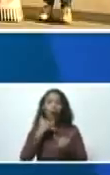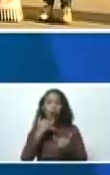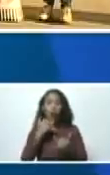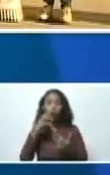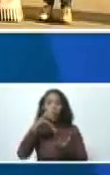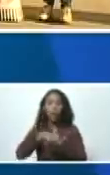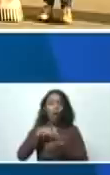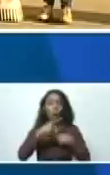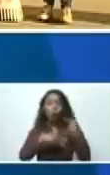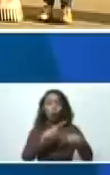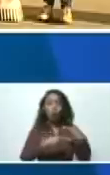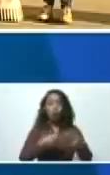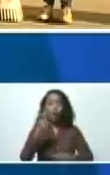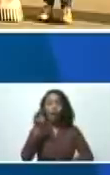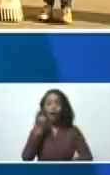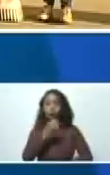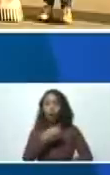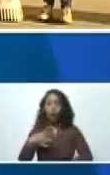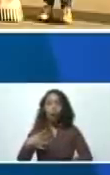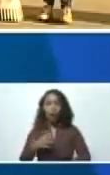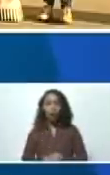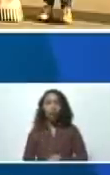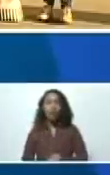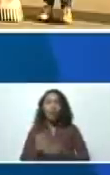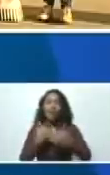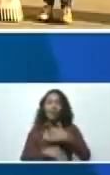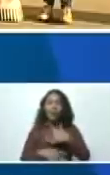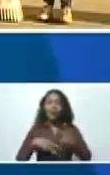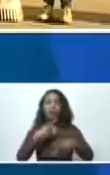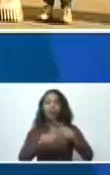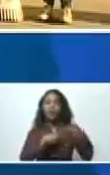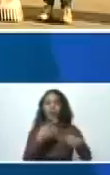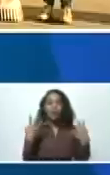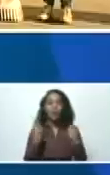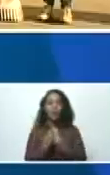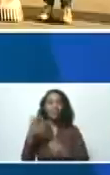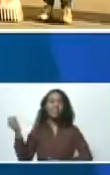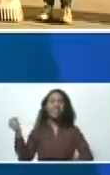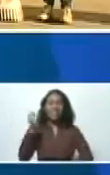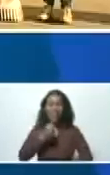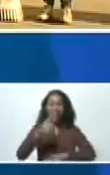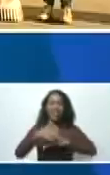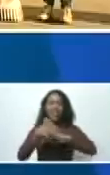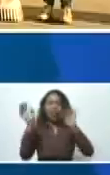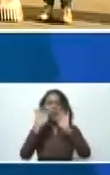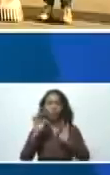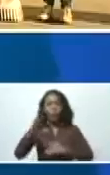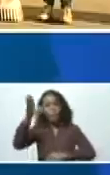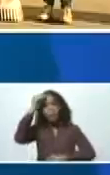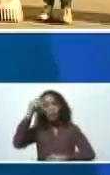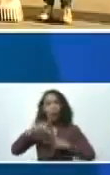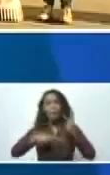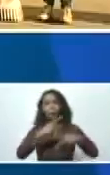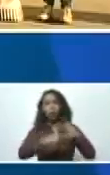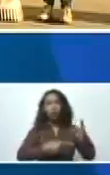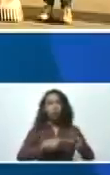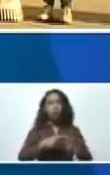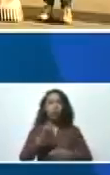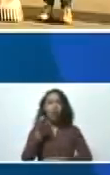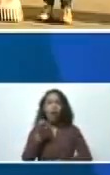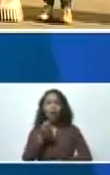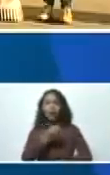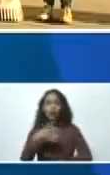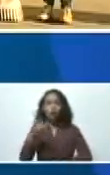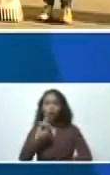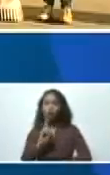de arroz, y vamos a producir juntos para que traigan las técnicas de la producción del arroz